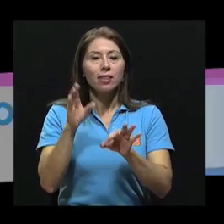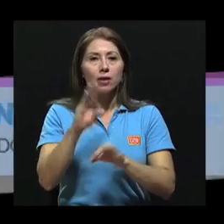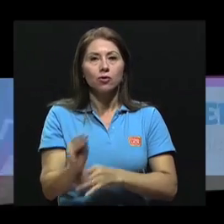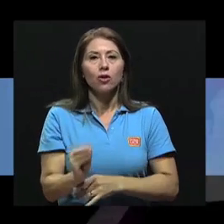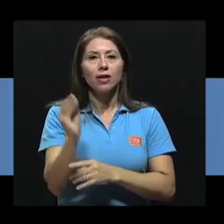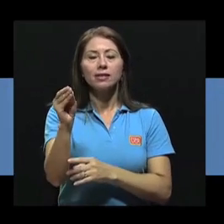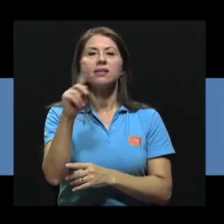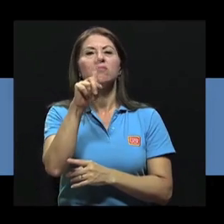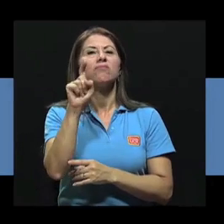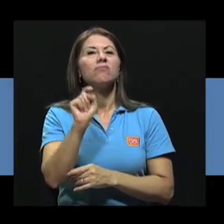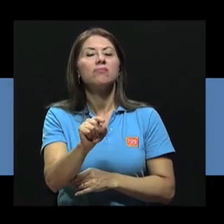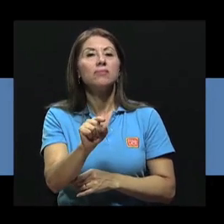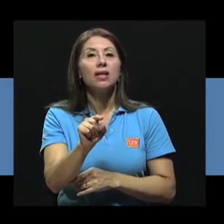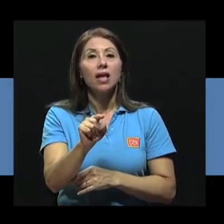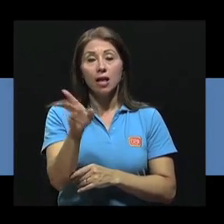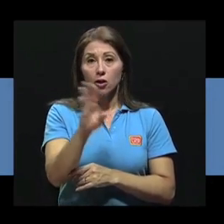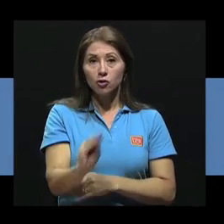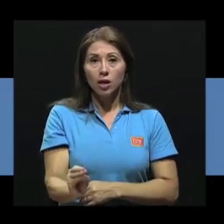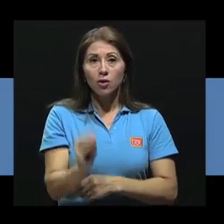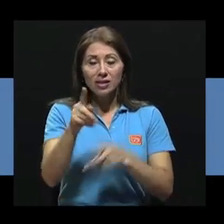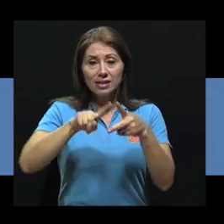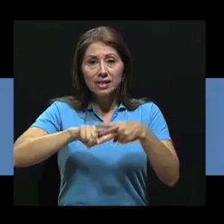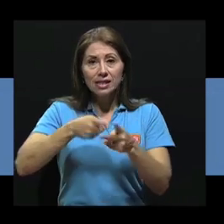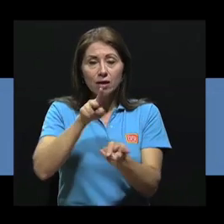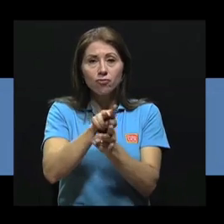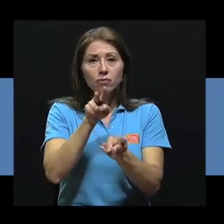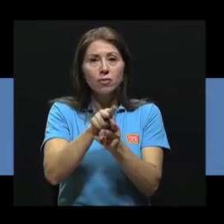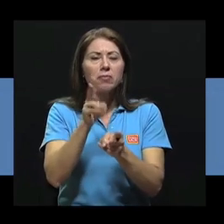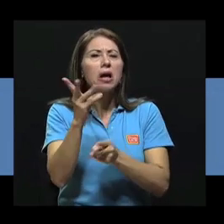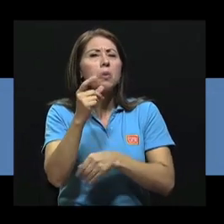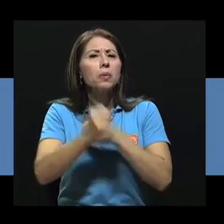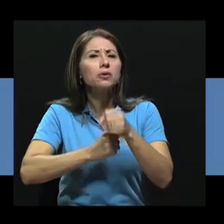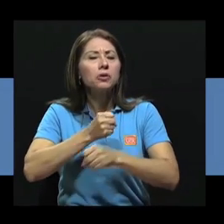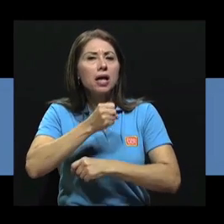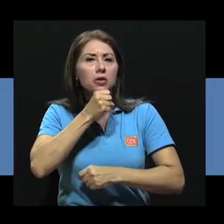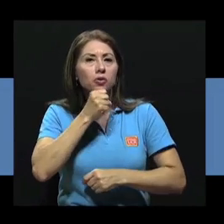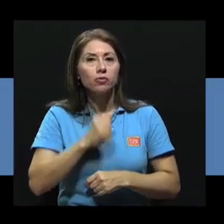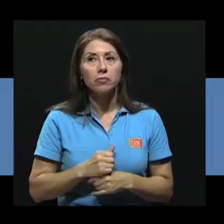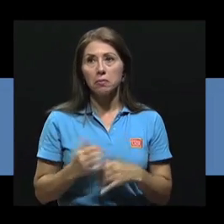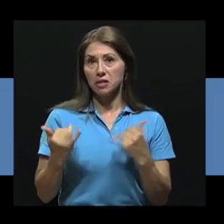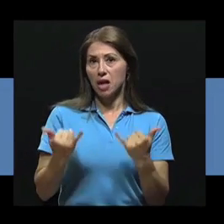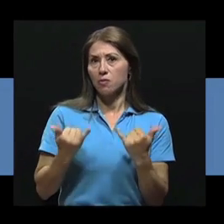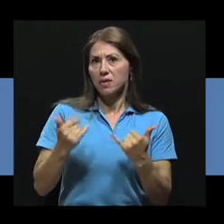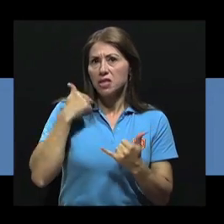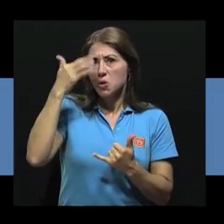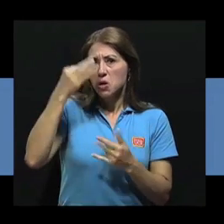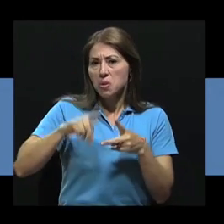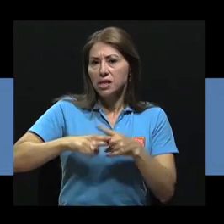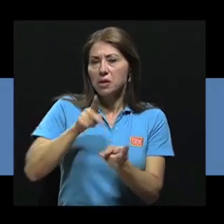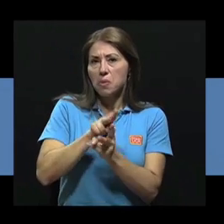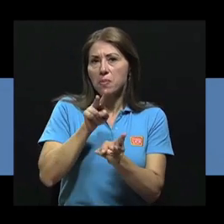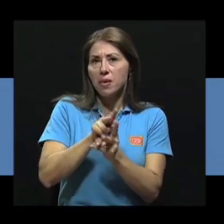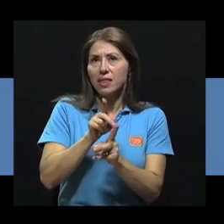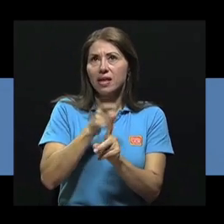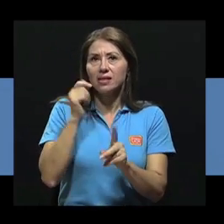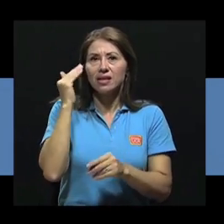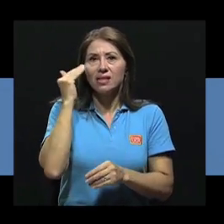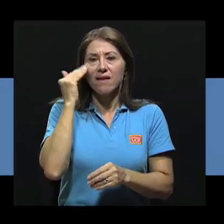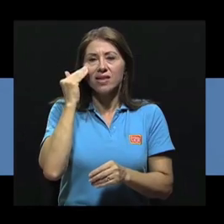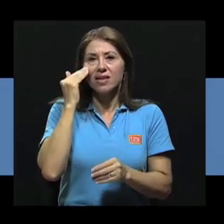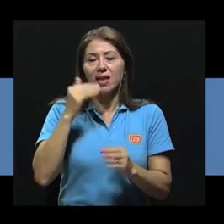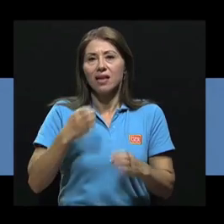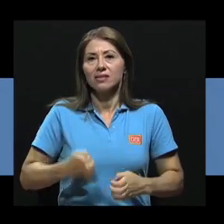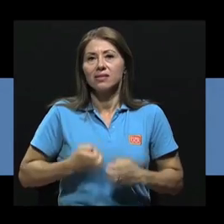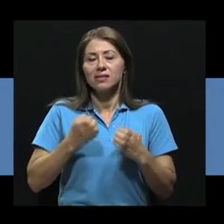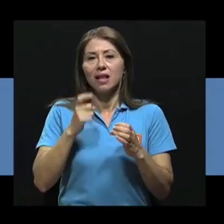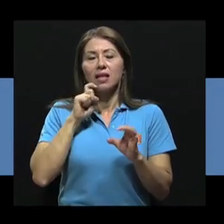de los adolescentes. ¿A qué edad inician sus relaciones sexuales los adolescentes? De hoy en día yo creo que la inician desde que saben que